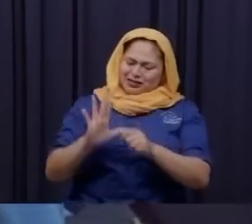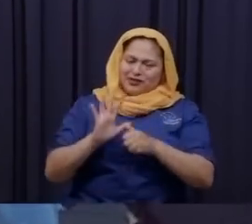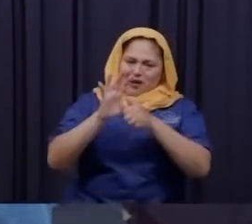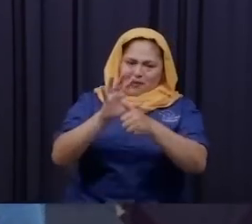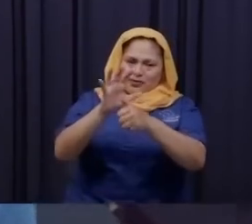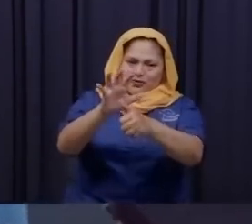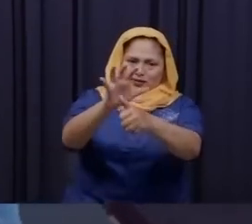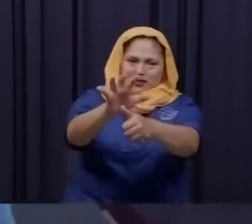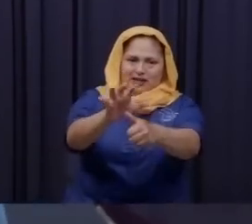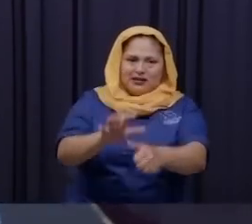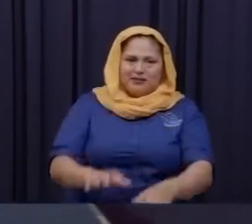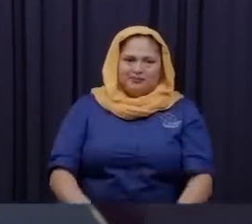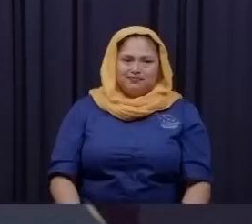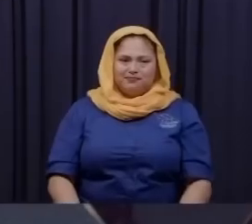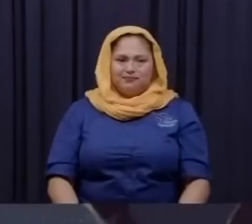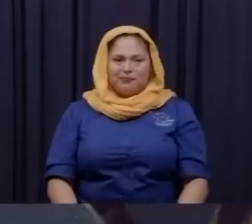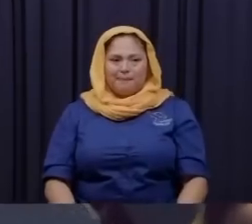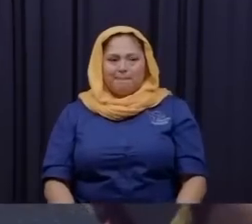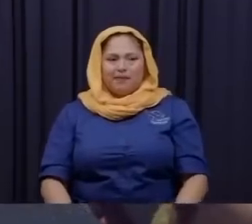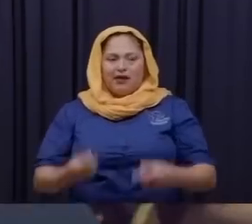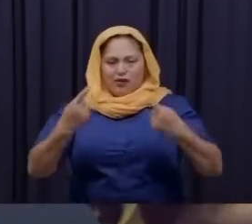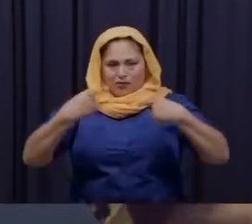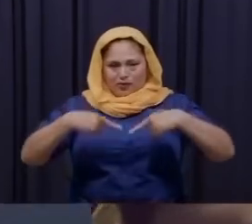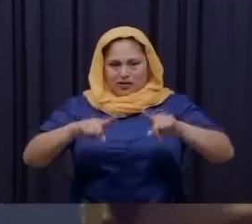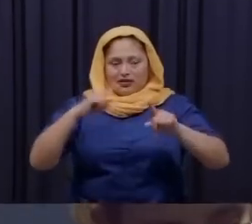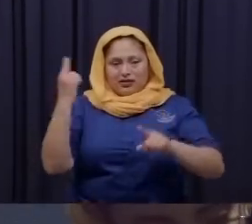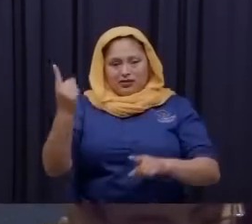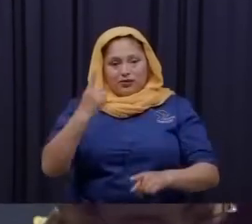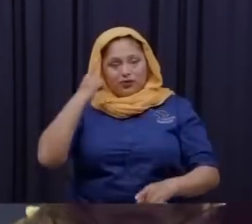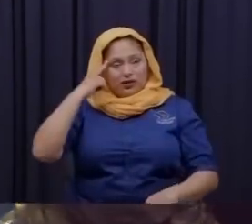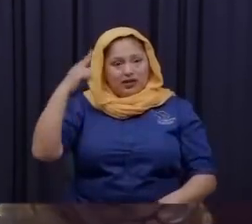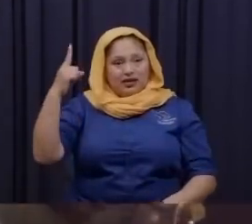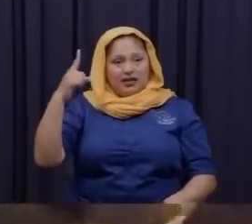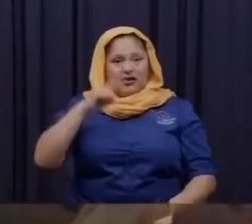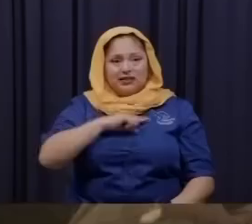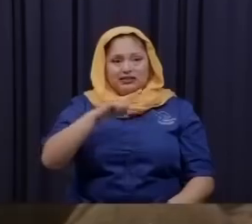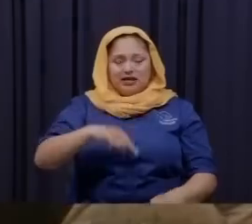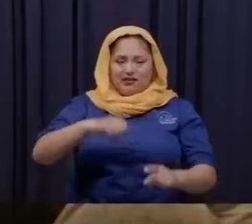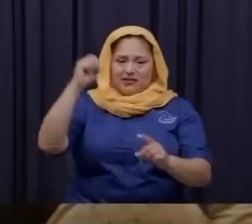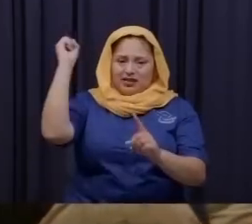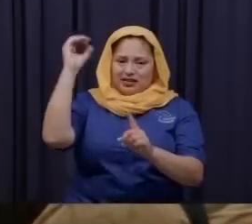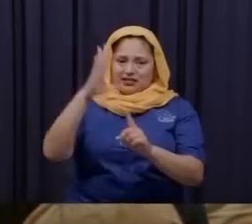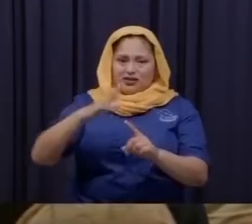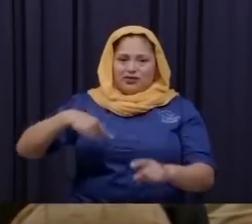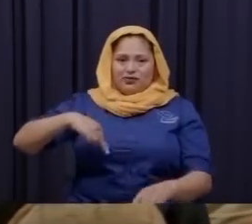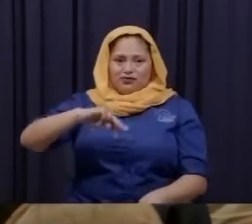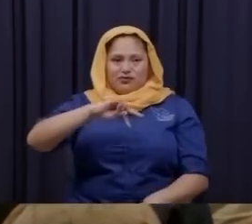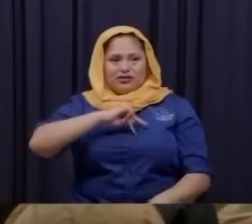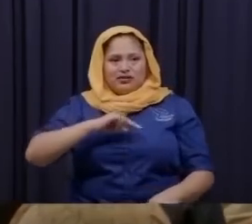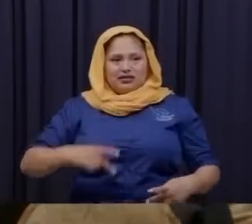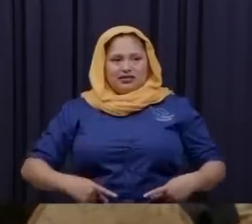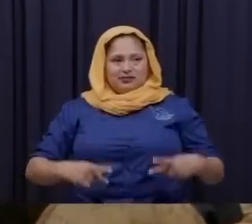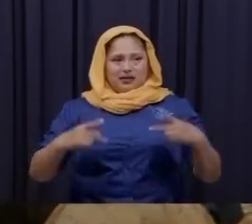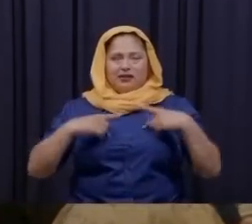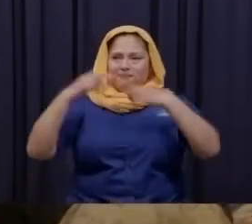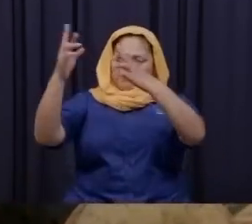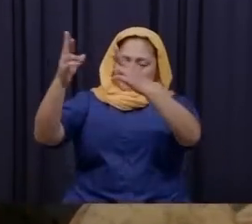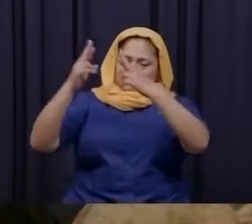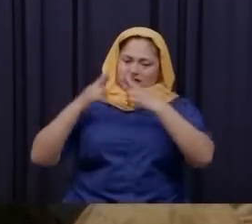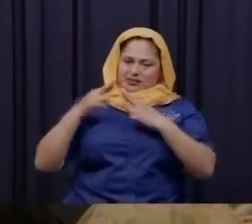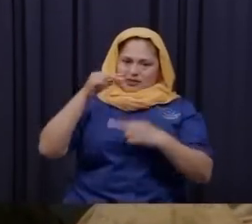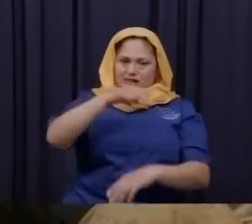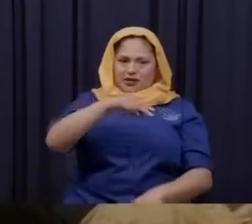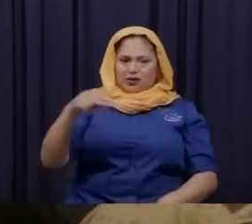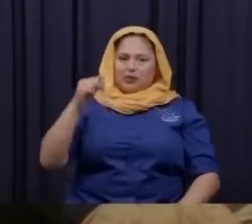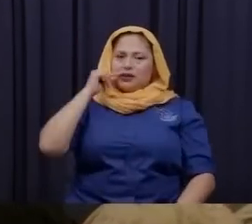apostólica que durante todo el día ha estado bendiciendo nuestras vidas. La recibimos en el nombre del